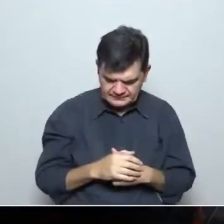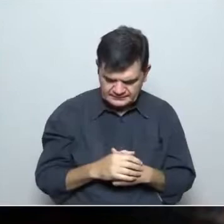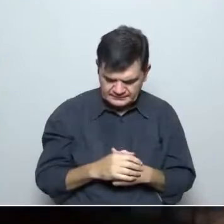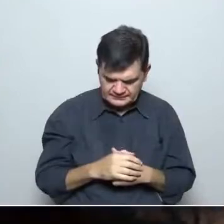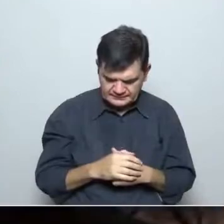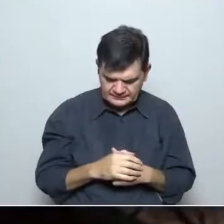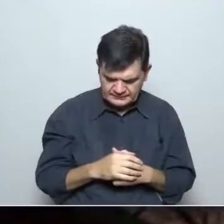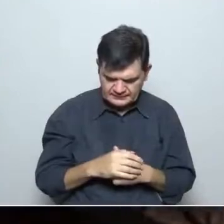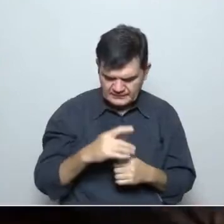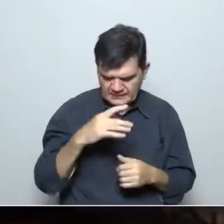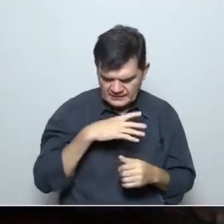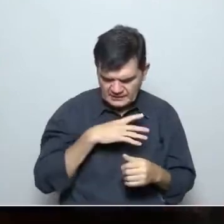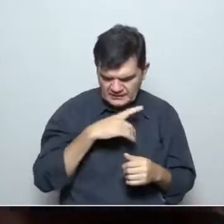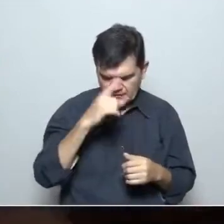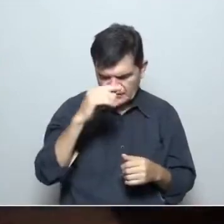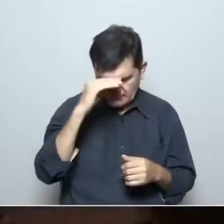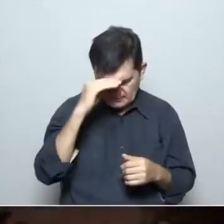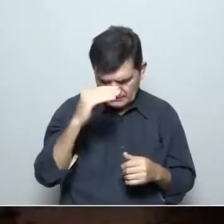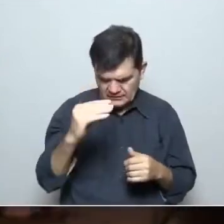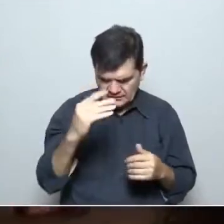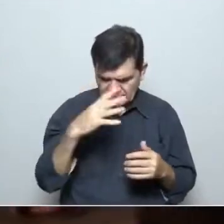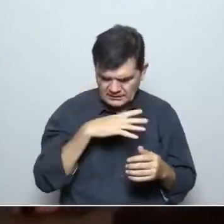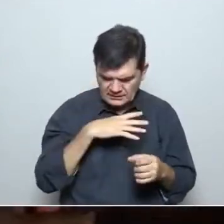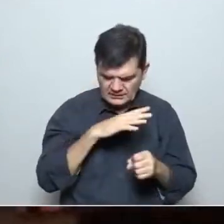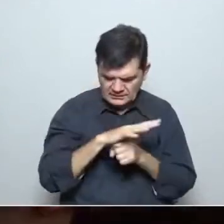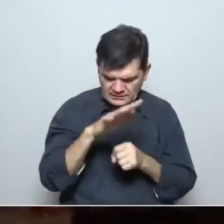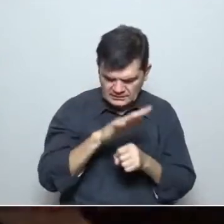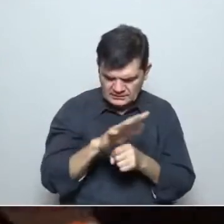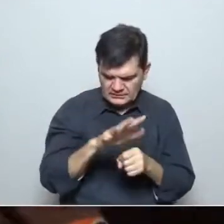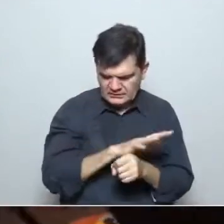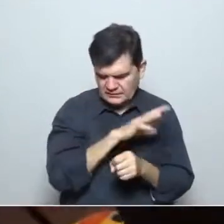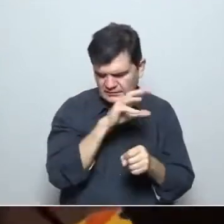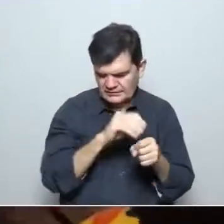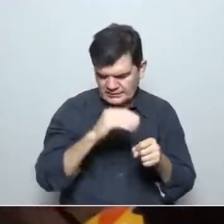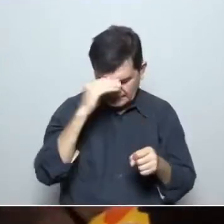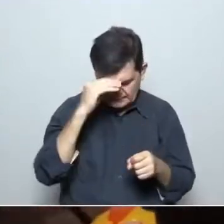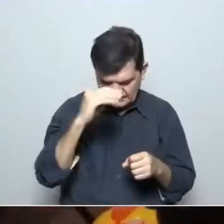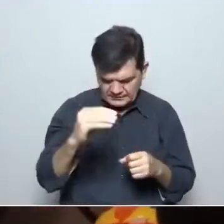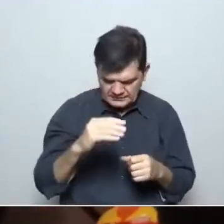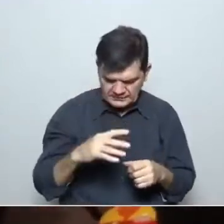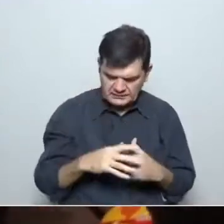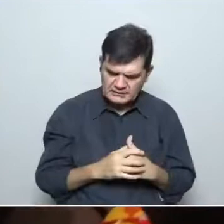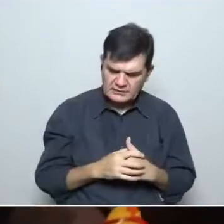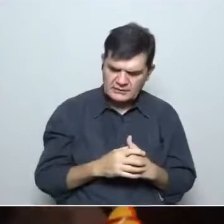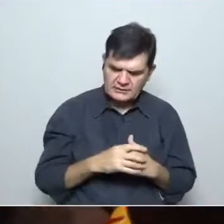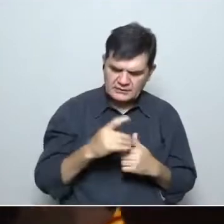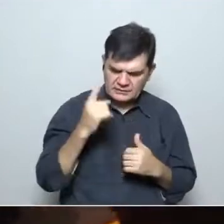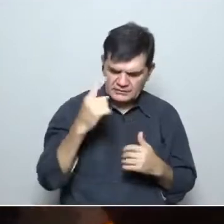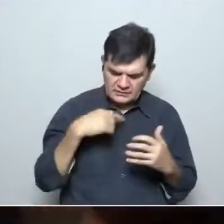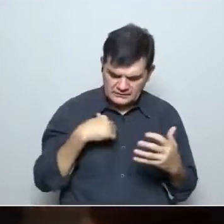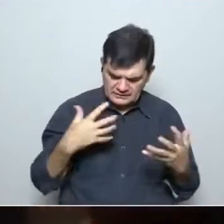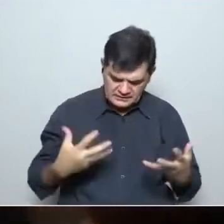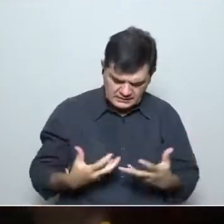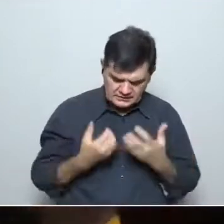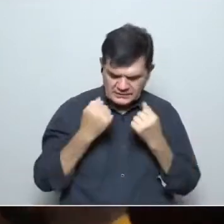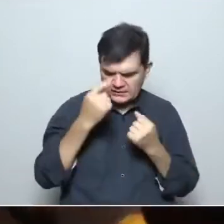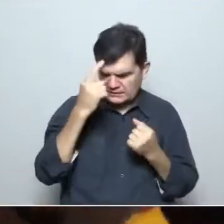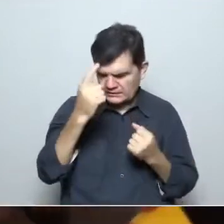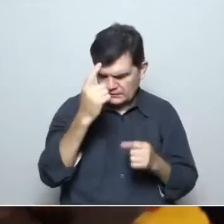Nada más me saciará como tú, Jesús. Nada más me saciará como